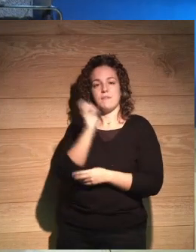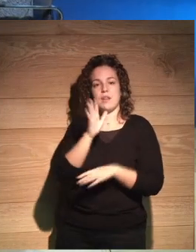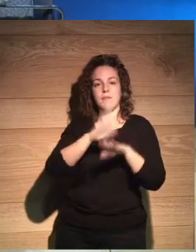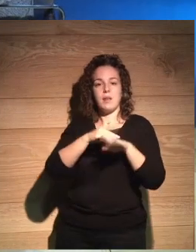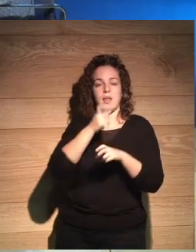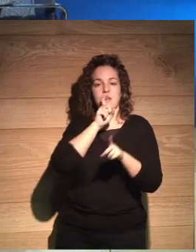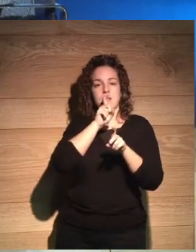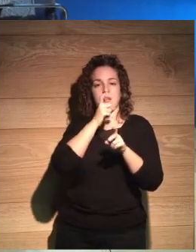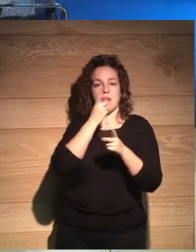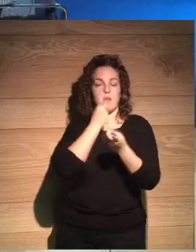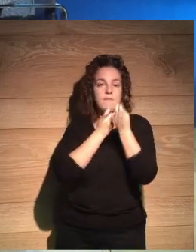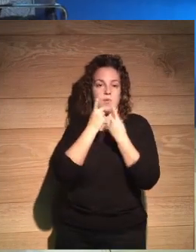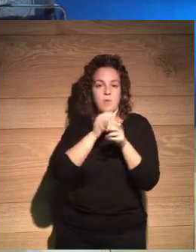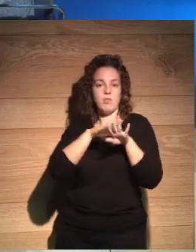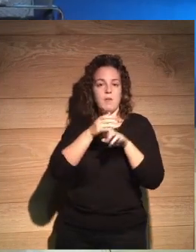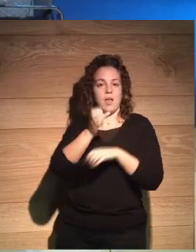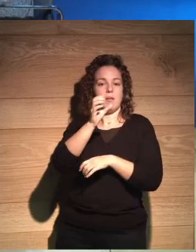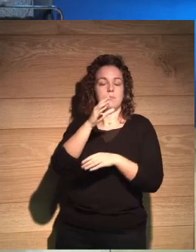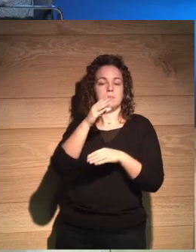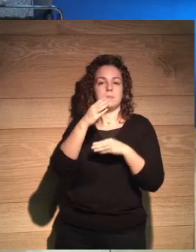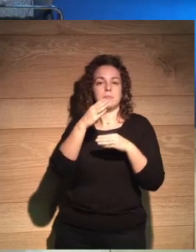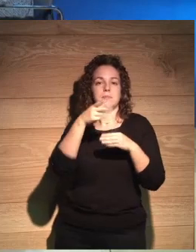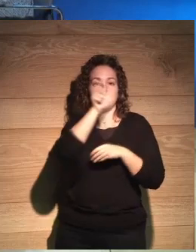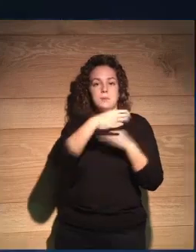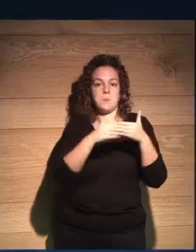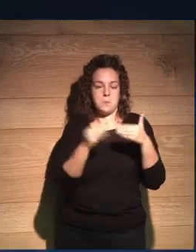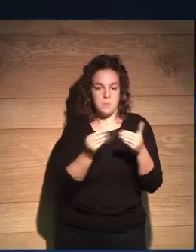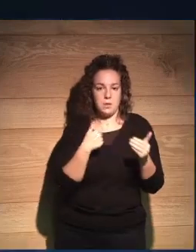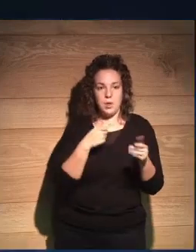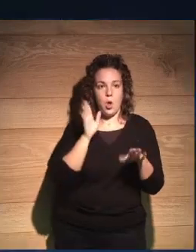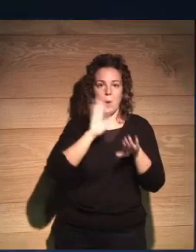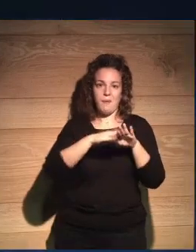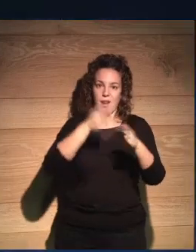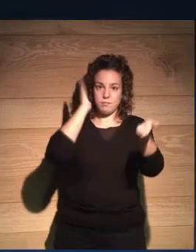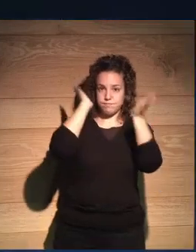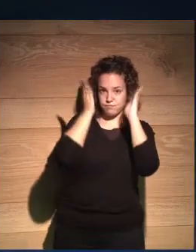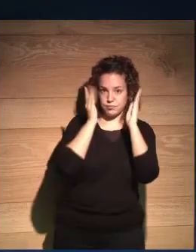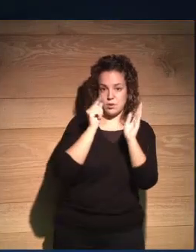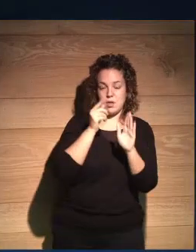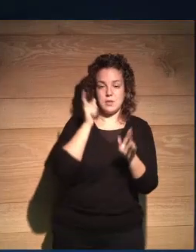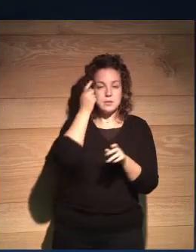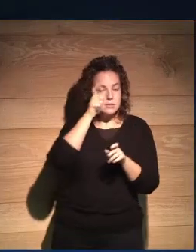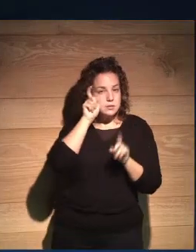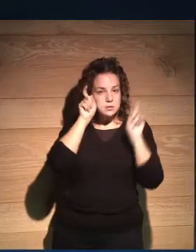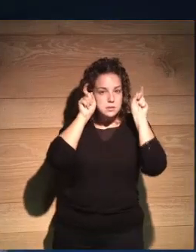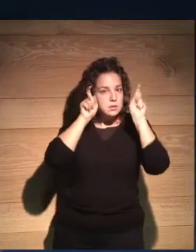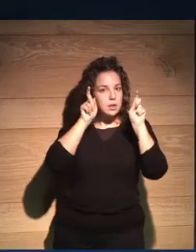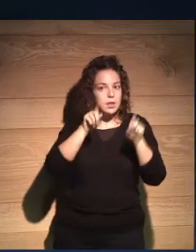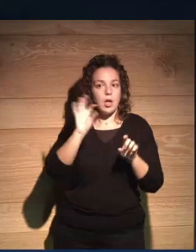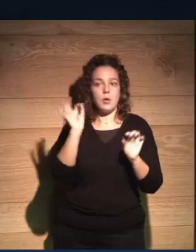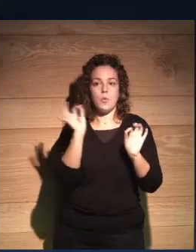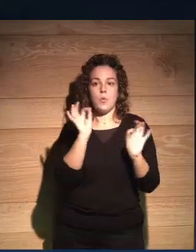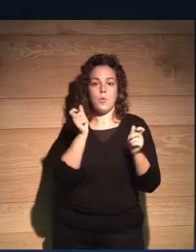dar la información al consumidor de lo que hay, pero no para adoctrinar al consumidor. O alarmarlo. O